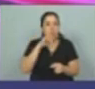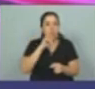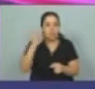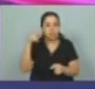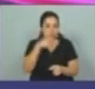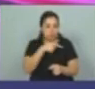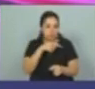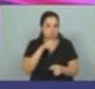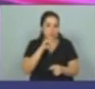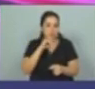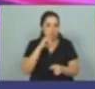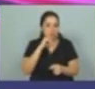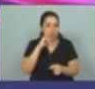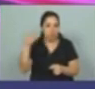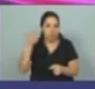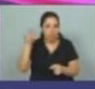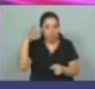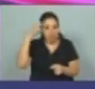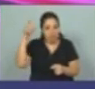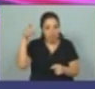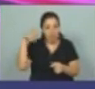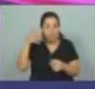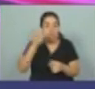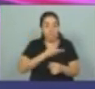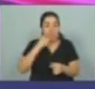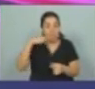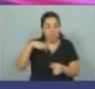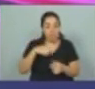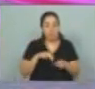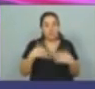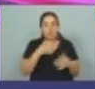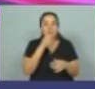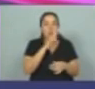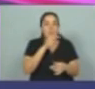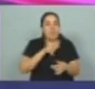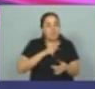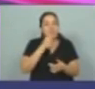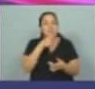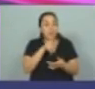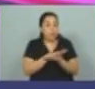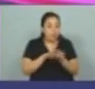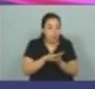Yo soy denunciante. Pero esto de decir, si no arreglás, voy a hablar, porque además